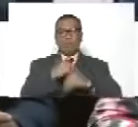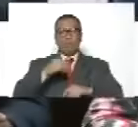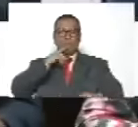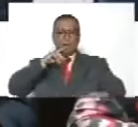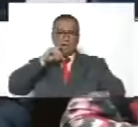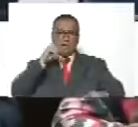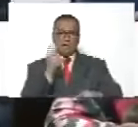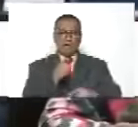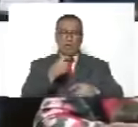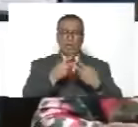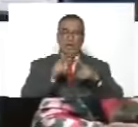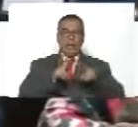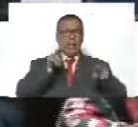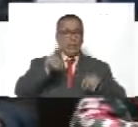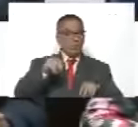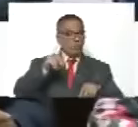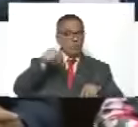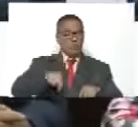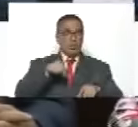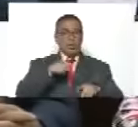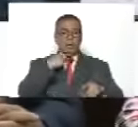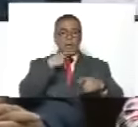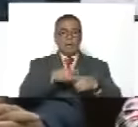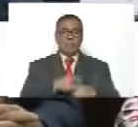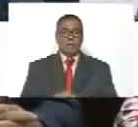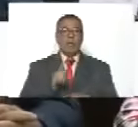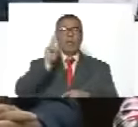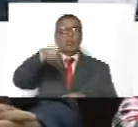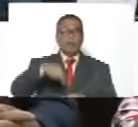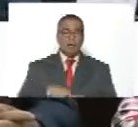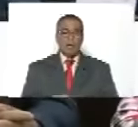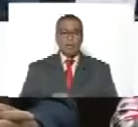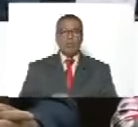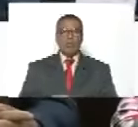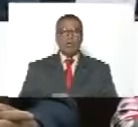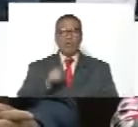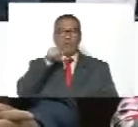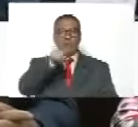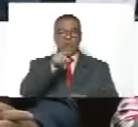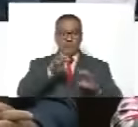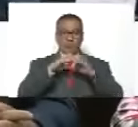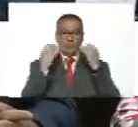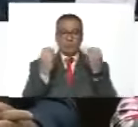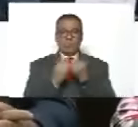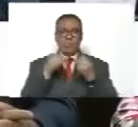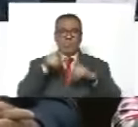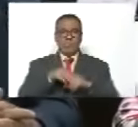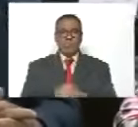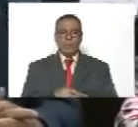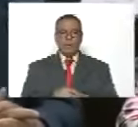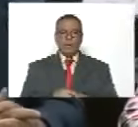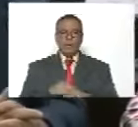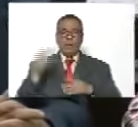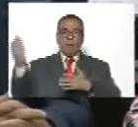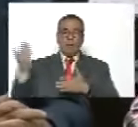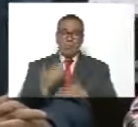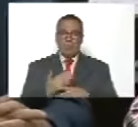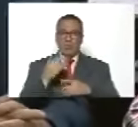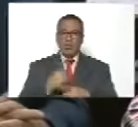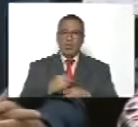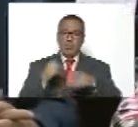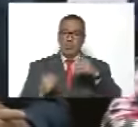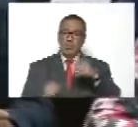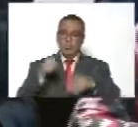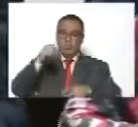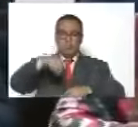odio, que no generan paz en el país. Esto tiene que ir dirigido también, por supuesto, a estas organizaciones que vienen a